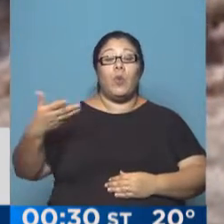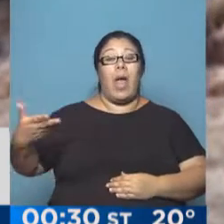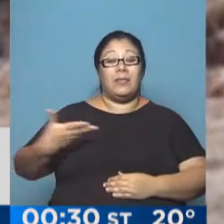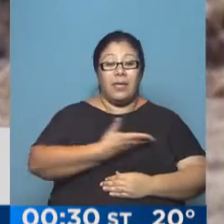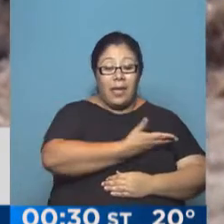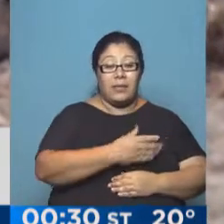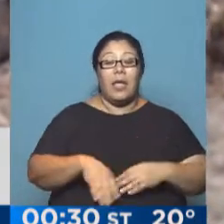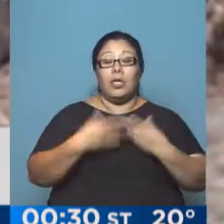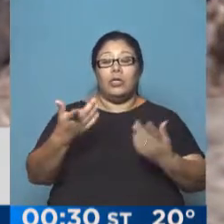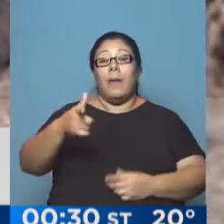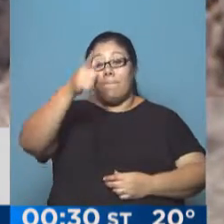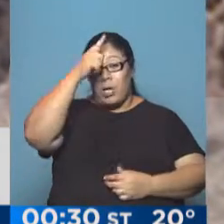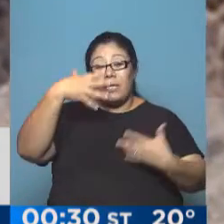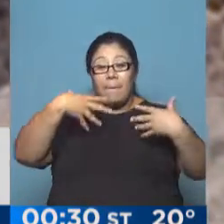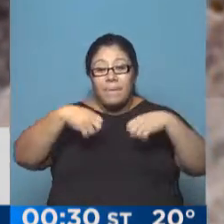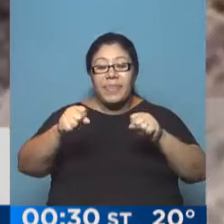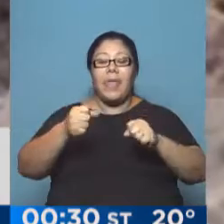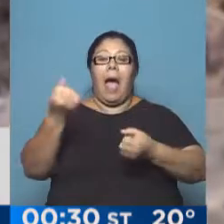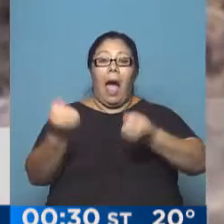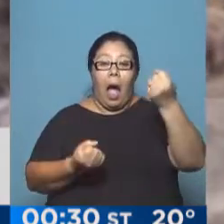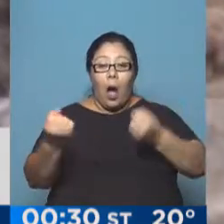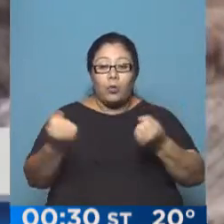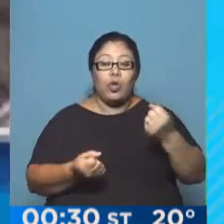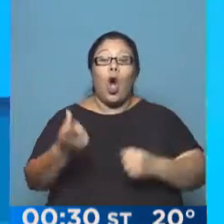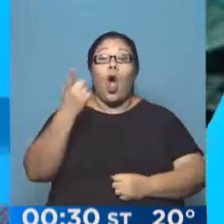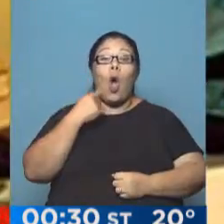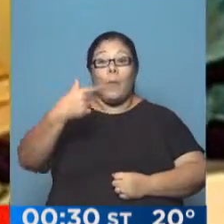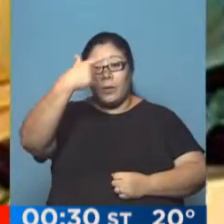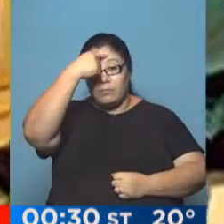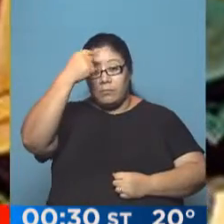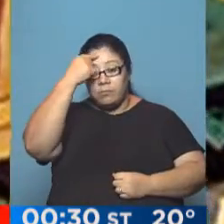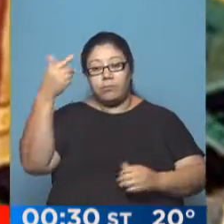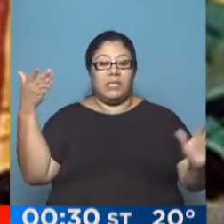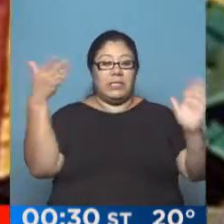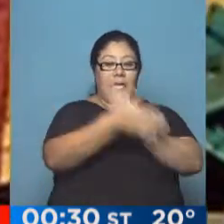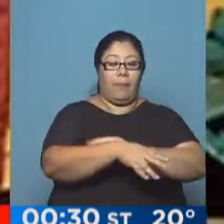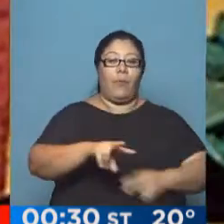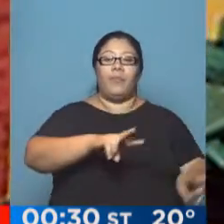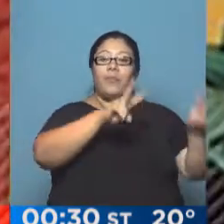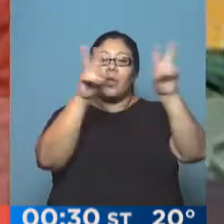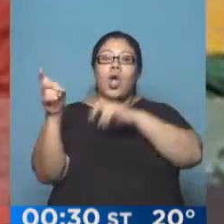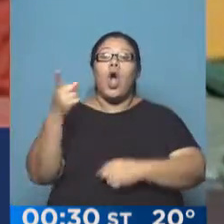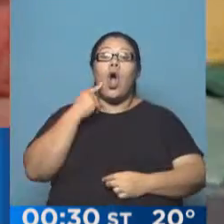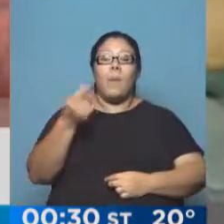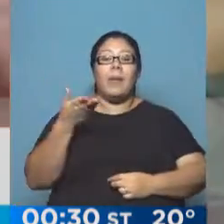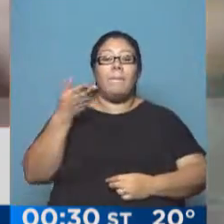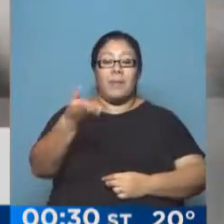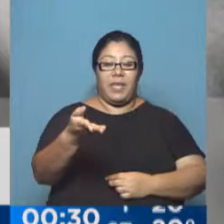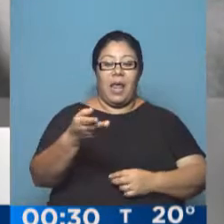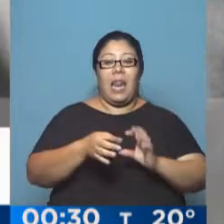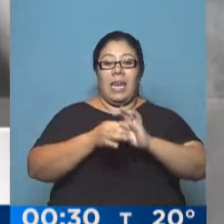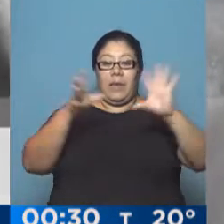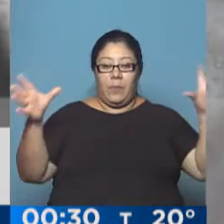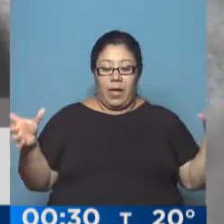policía encontró el auto enterrado. El conductor está prófugo. Robledo Puch pide la libertad. El